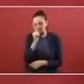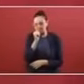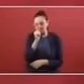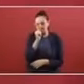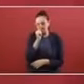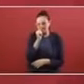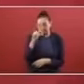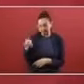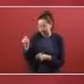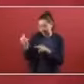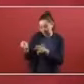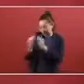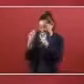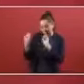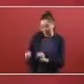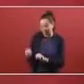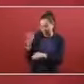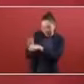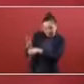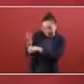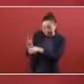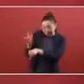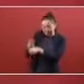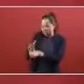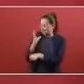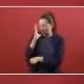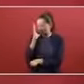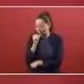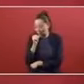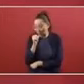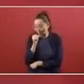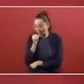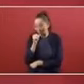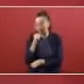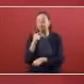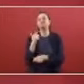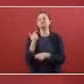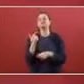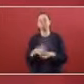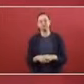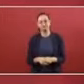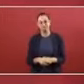en ese mismo sistema, yo le voy a pedir